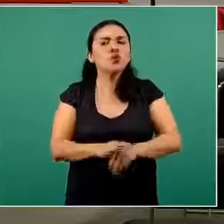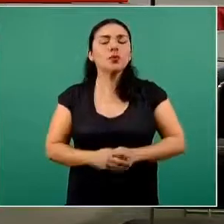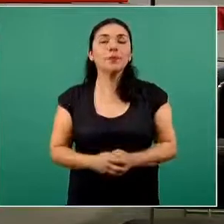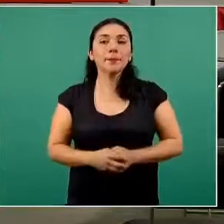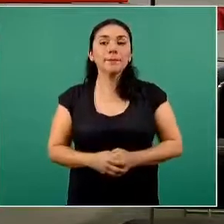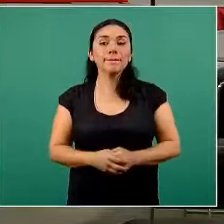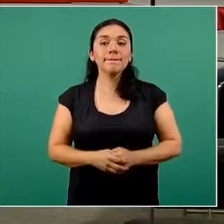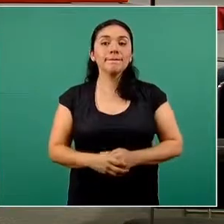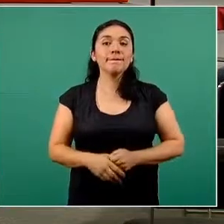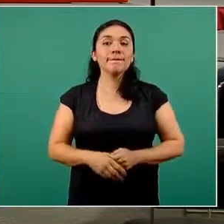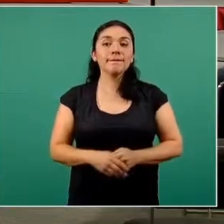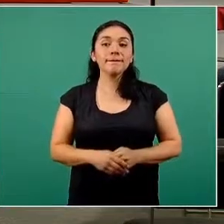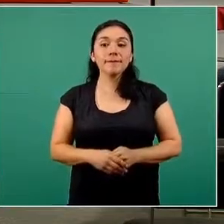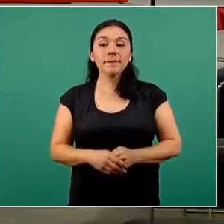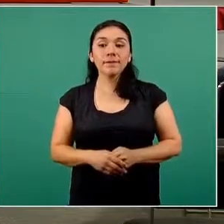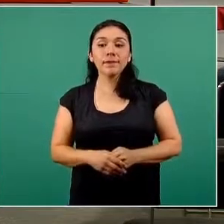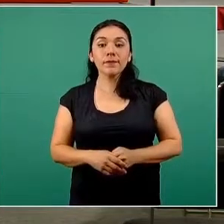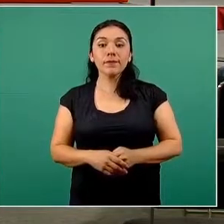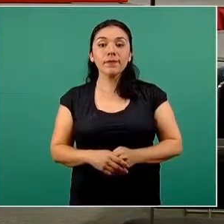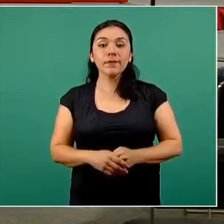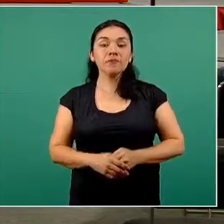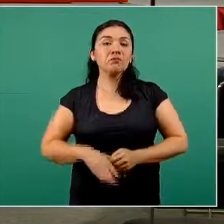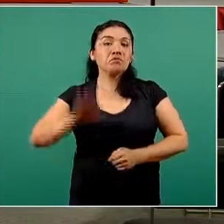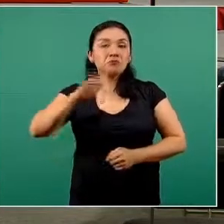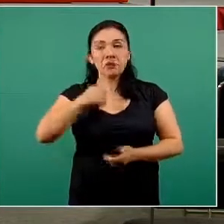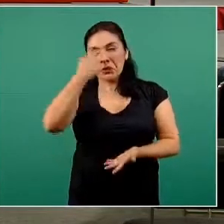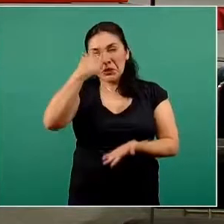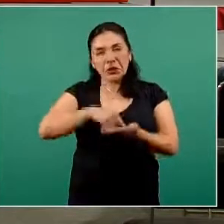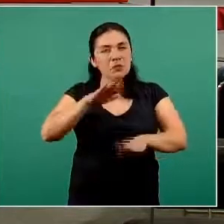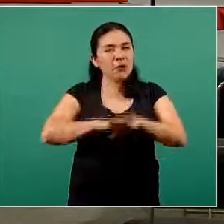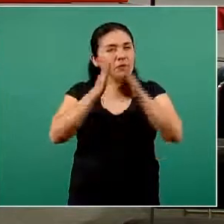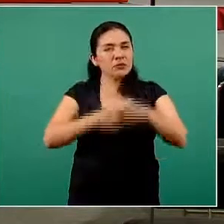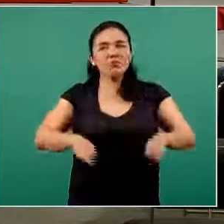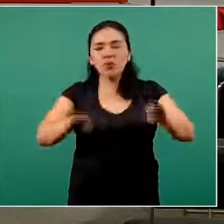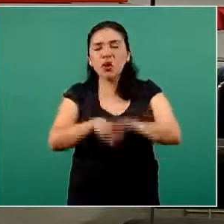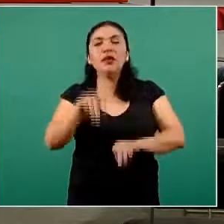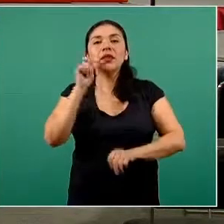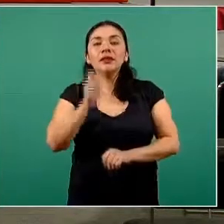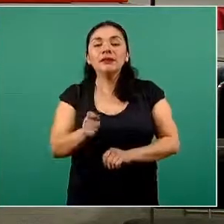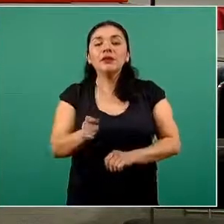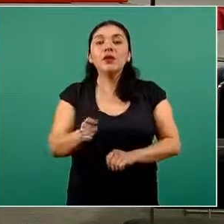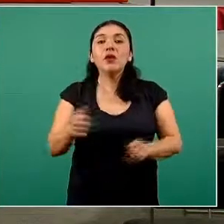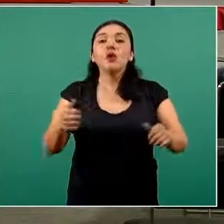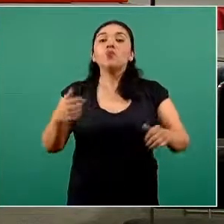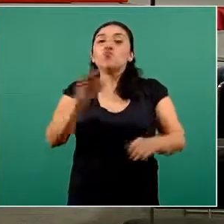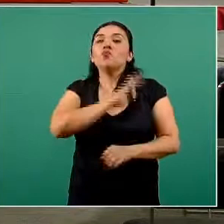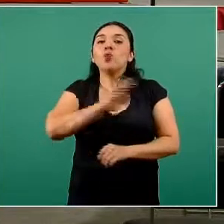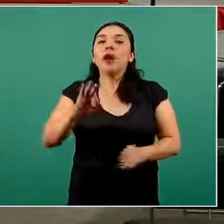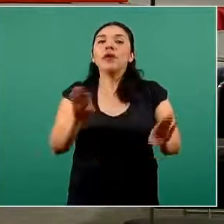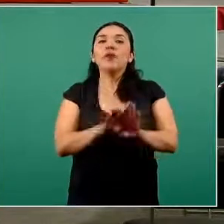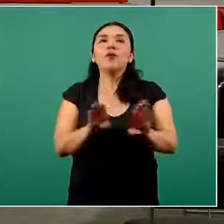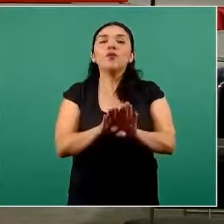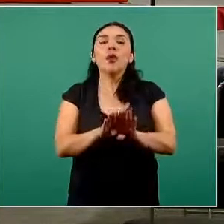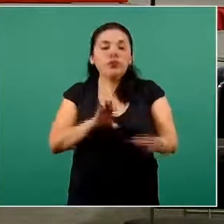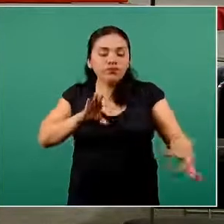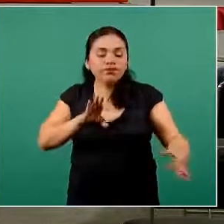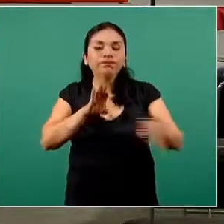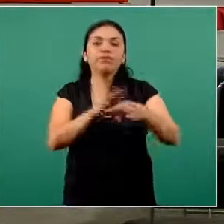Aquí sí, algo que es, yo creo que la parte más importante fue que pudimos hacer esta